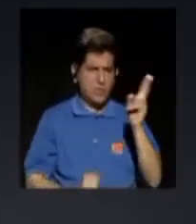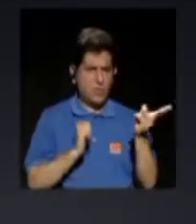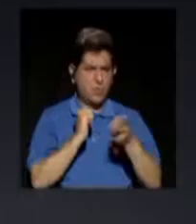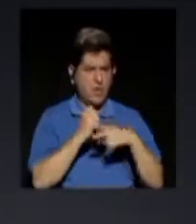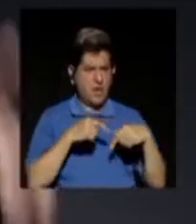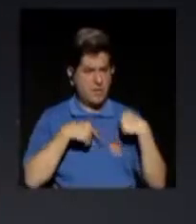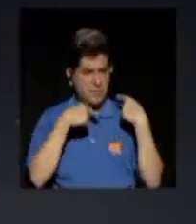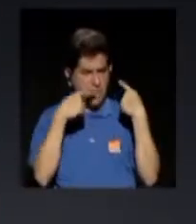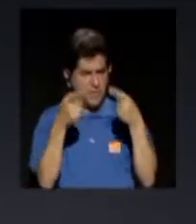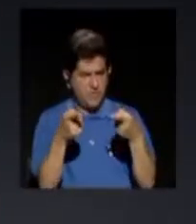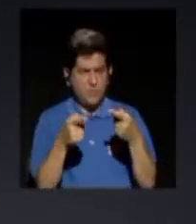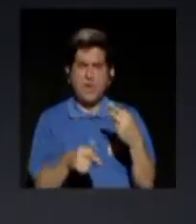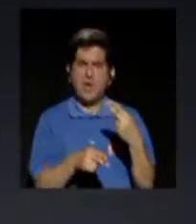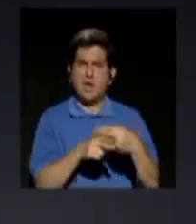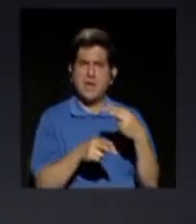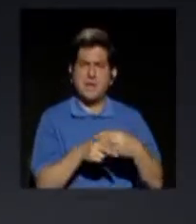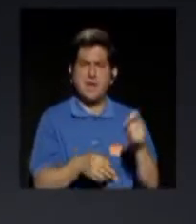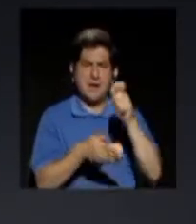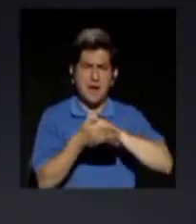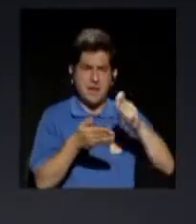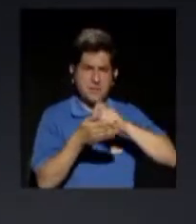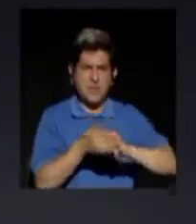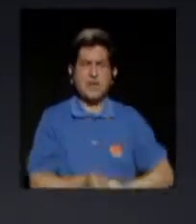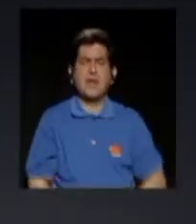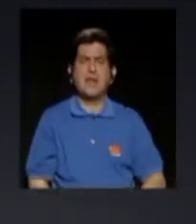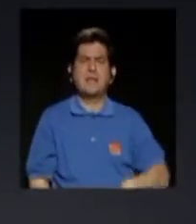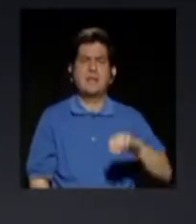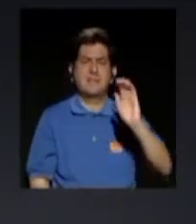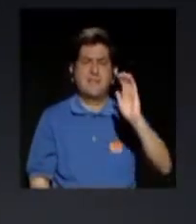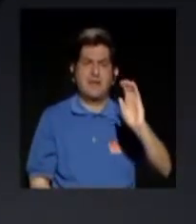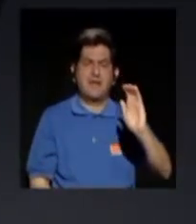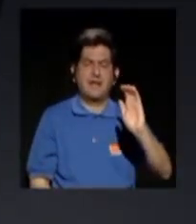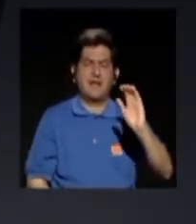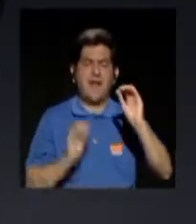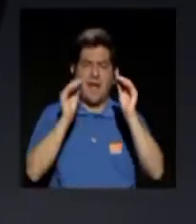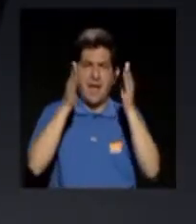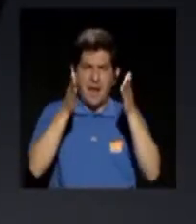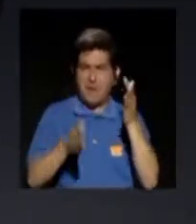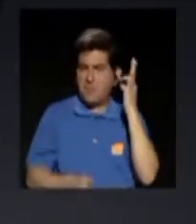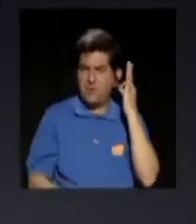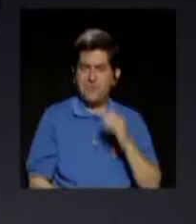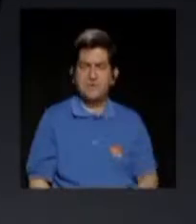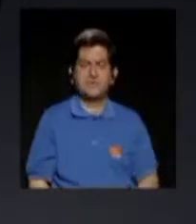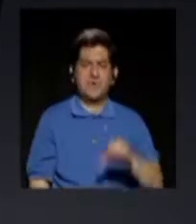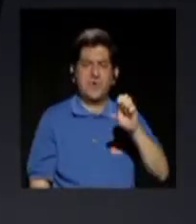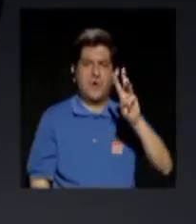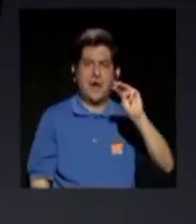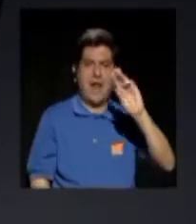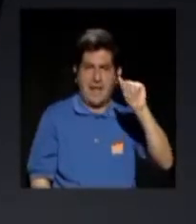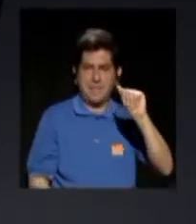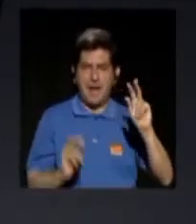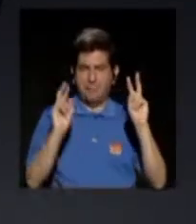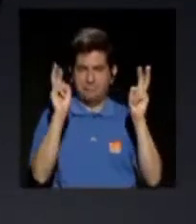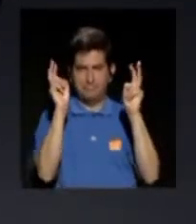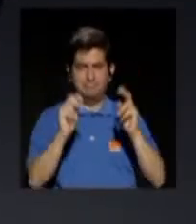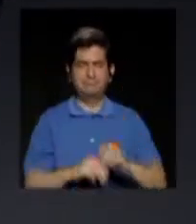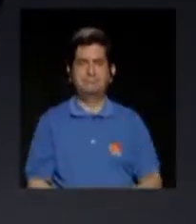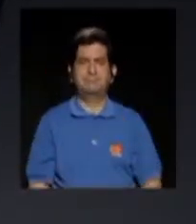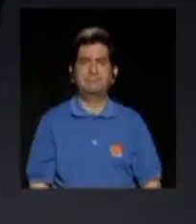fui a lo que se llamaba la Escuela de la Niña Emma, antes de que se